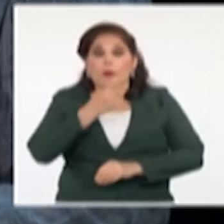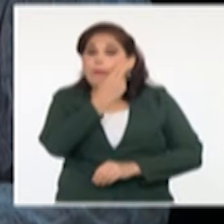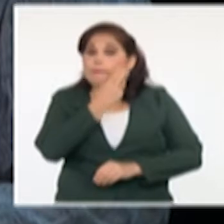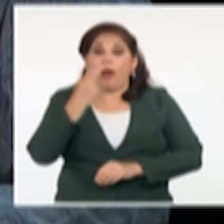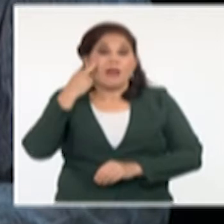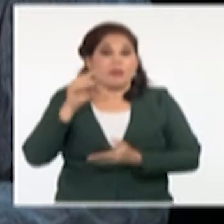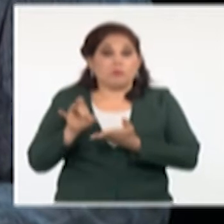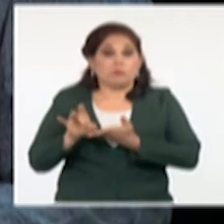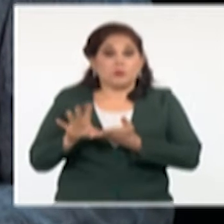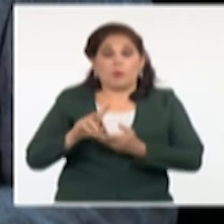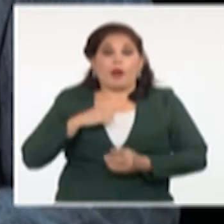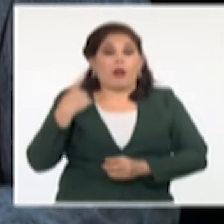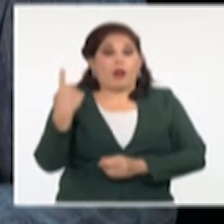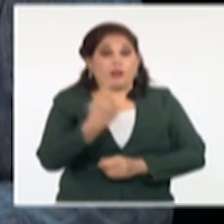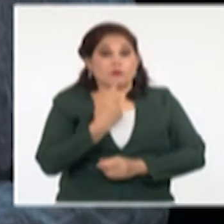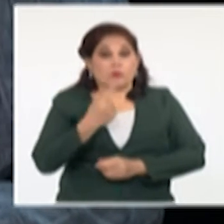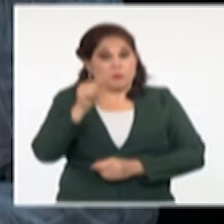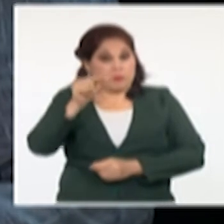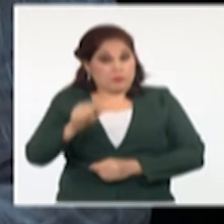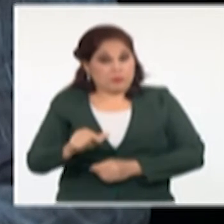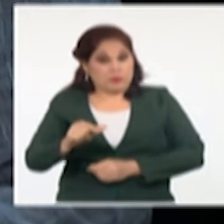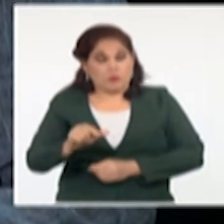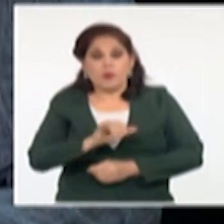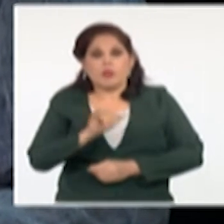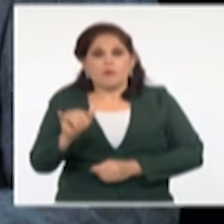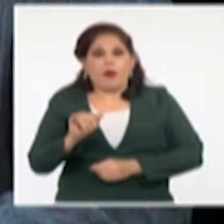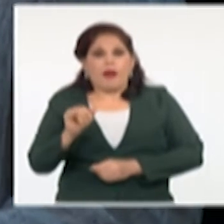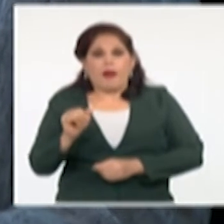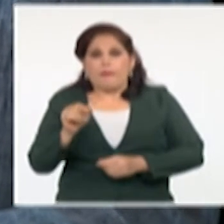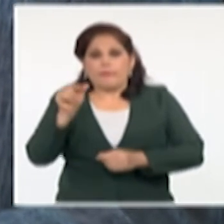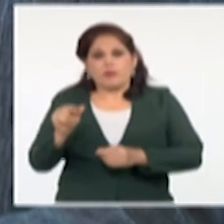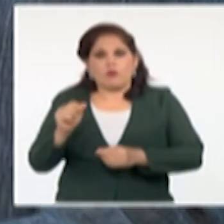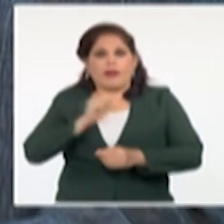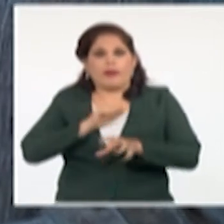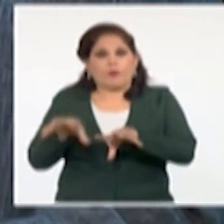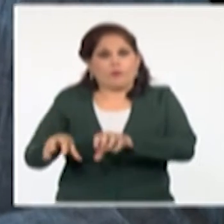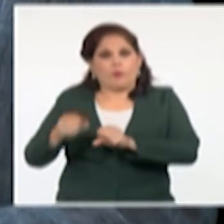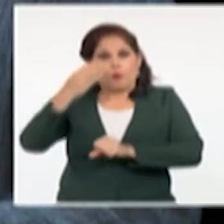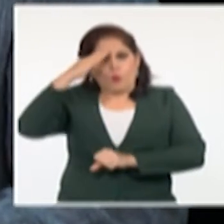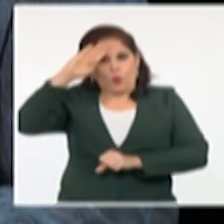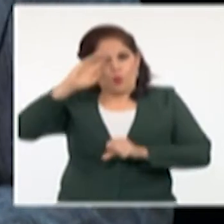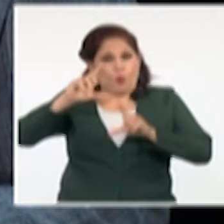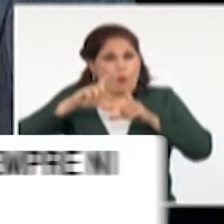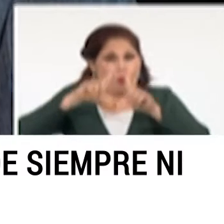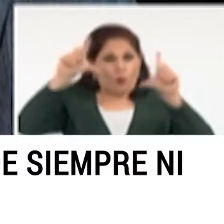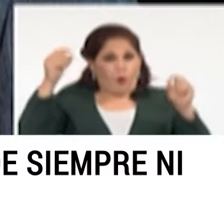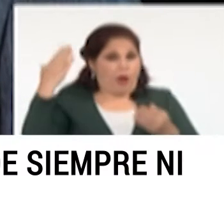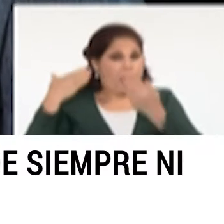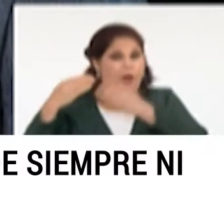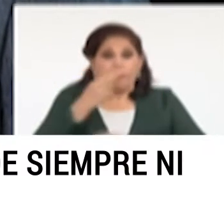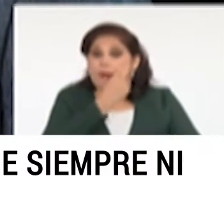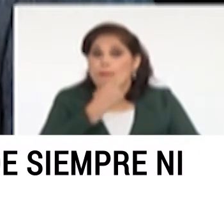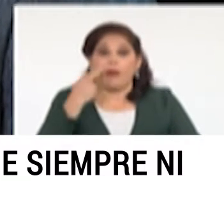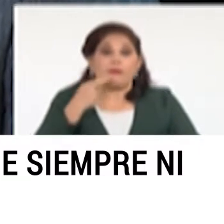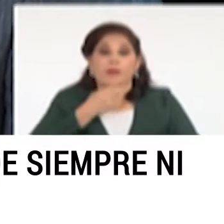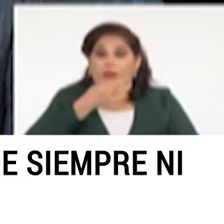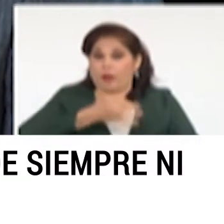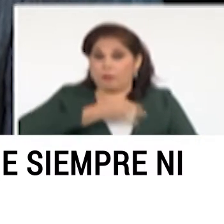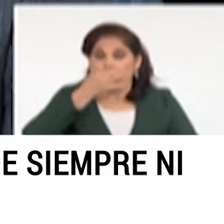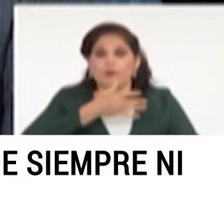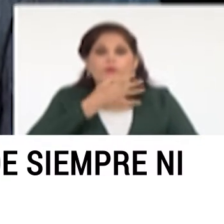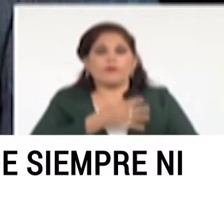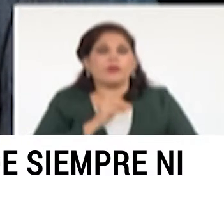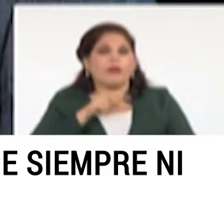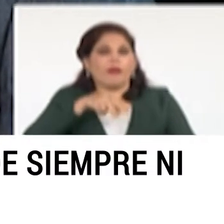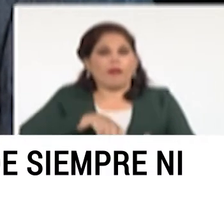con todos y para el bien de todos a los anexionistas, y en sus palabras en 1961, Fidel separó